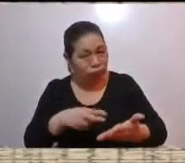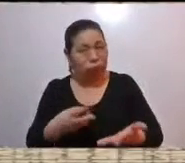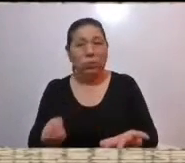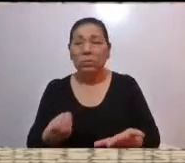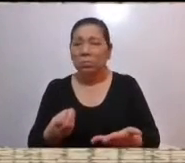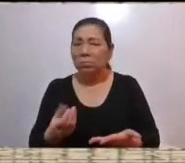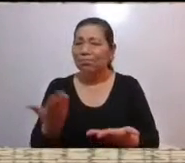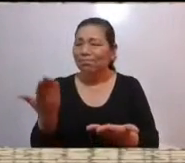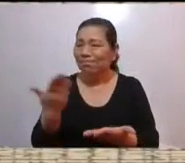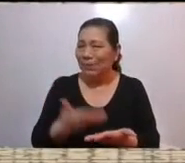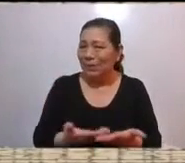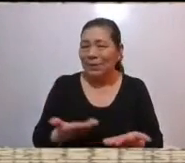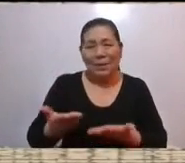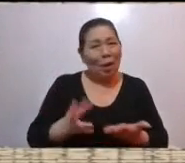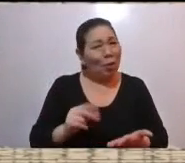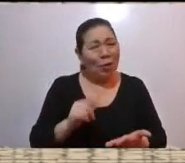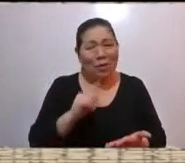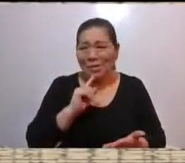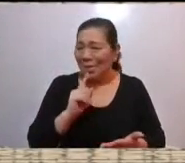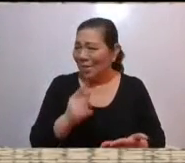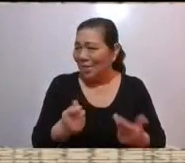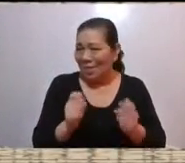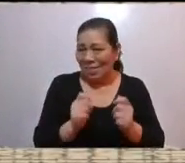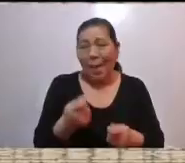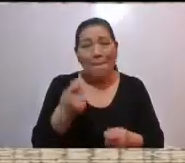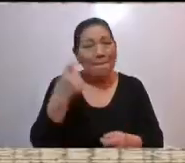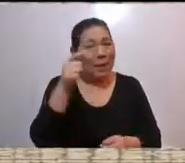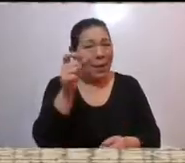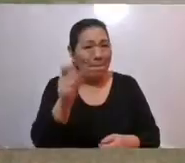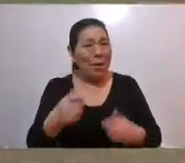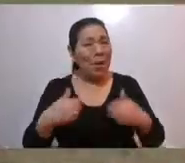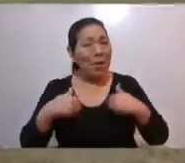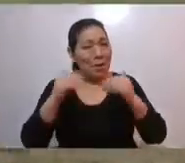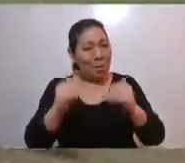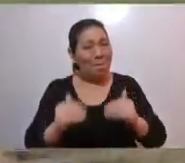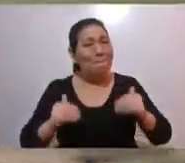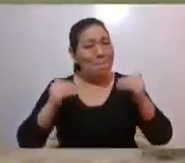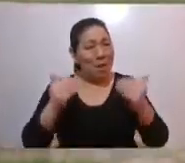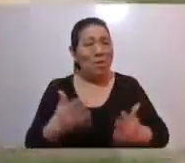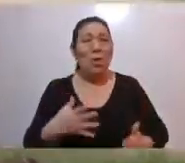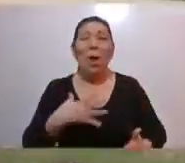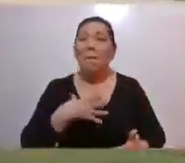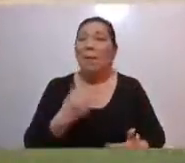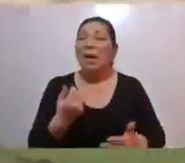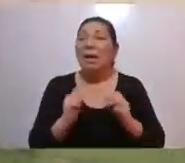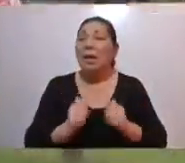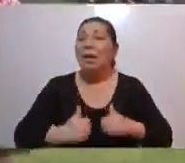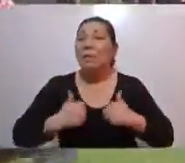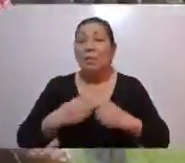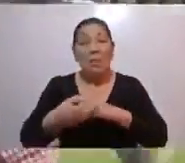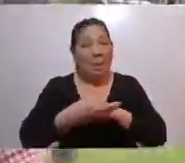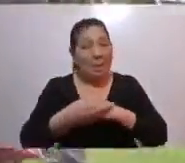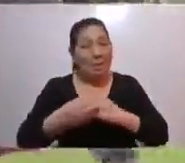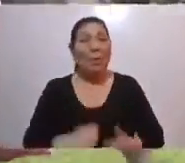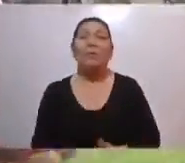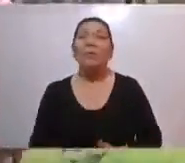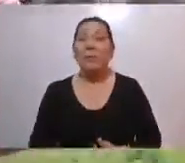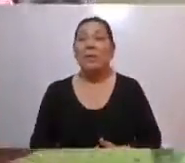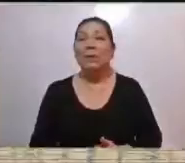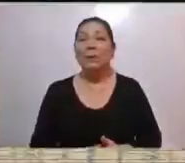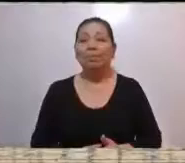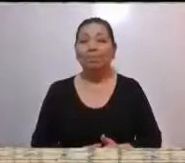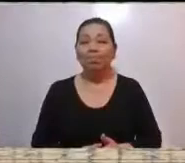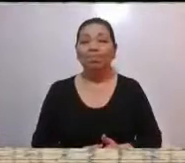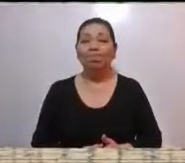autos, descubrió pues que este servicio no se estaba prestando para personas mayores de edad que viven en zonas